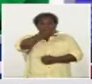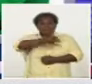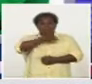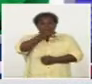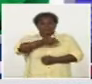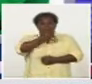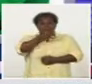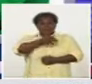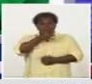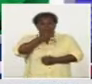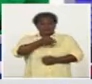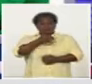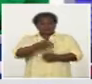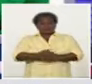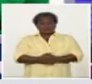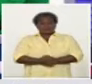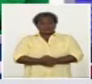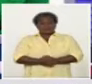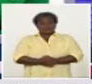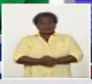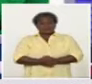el